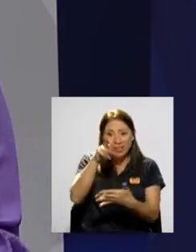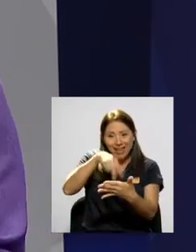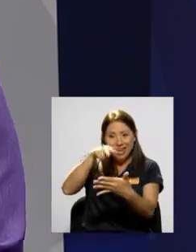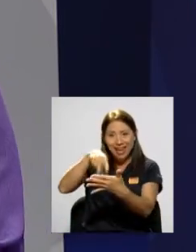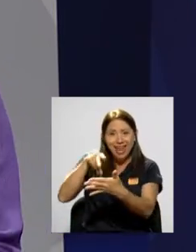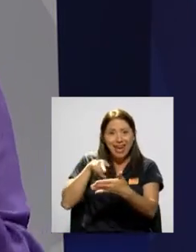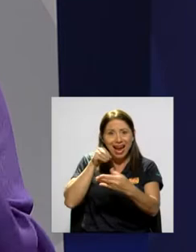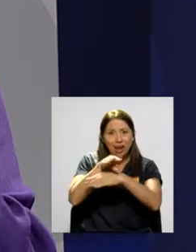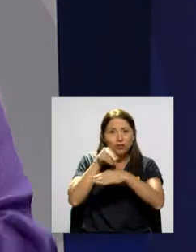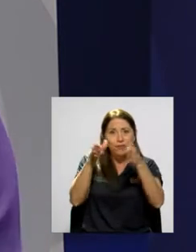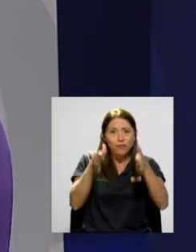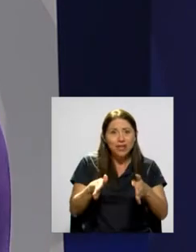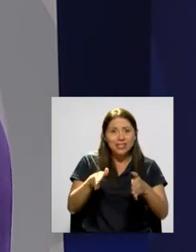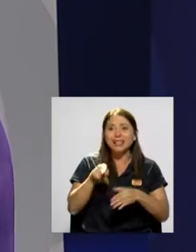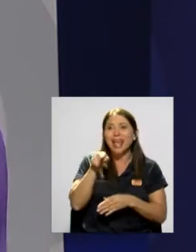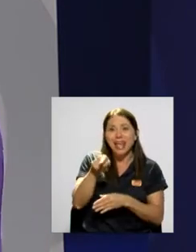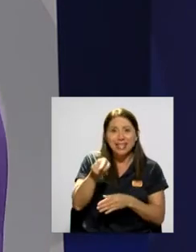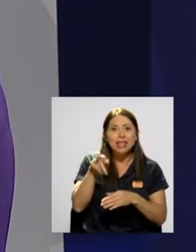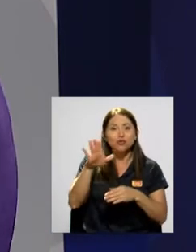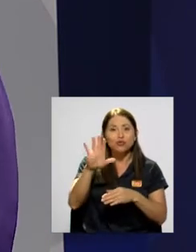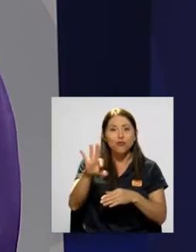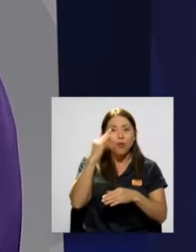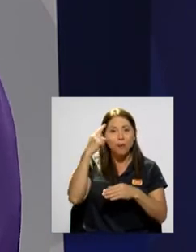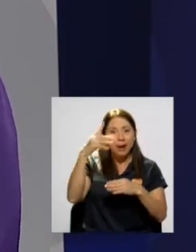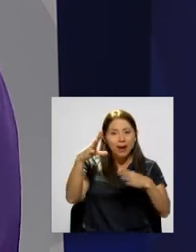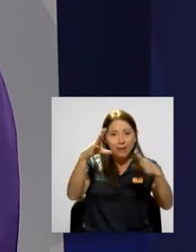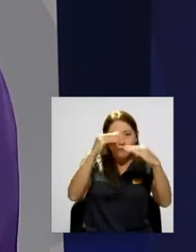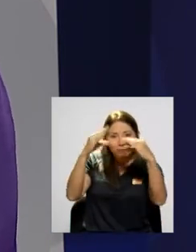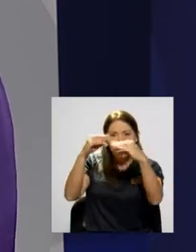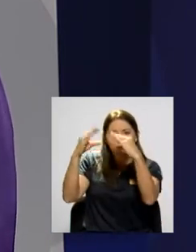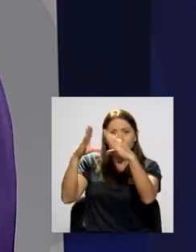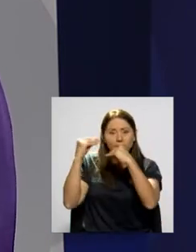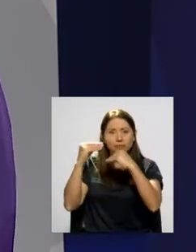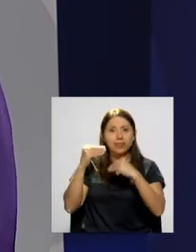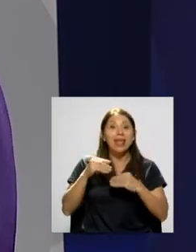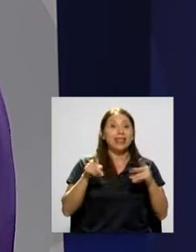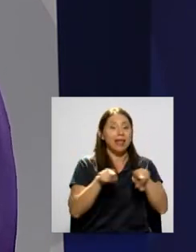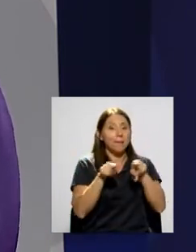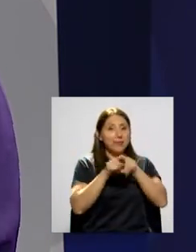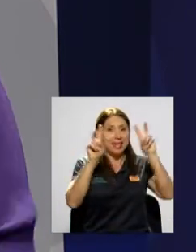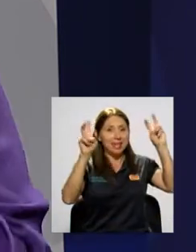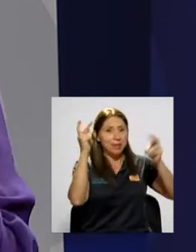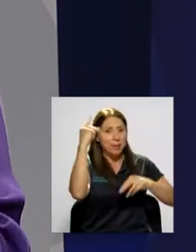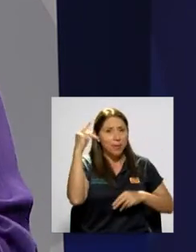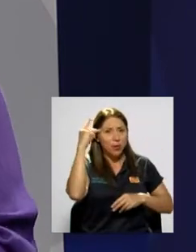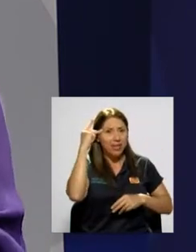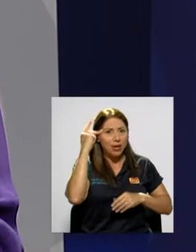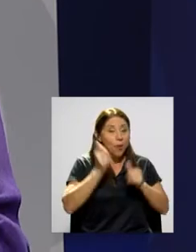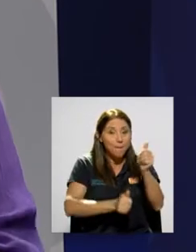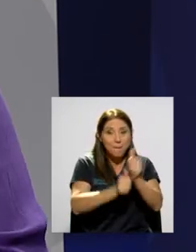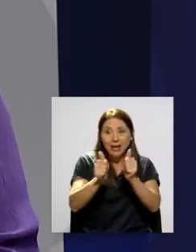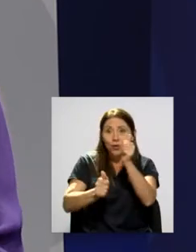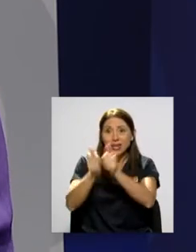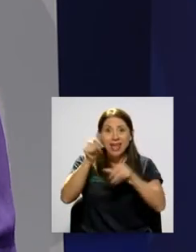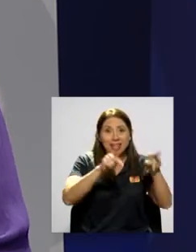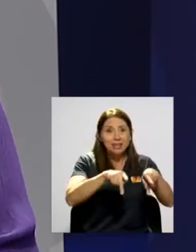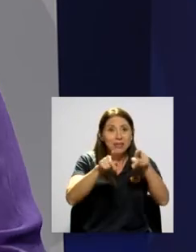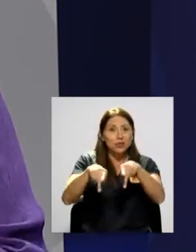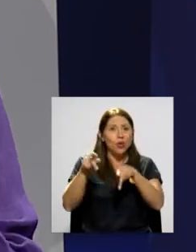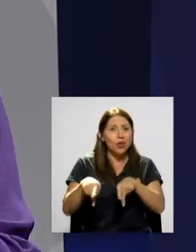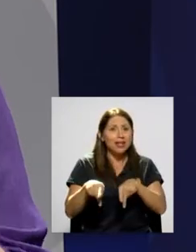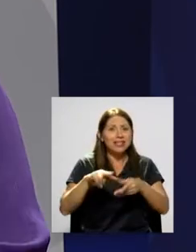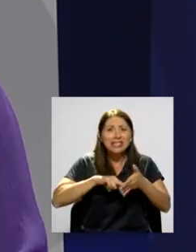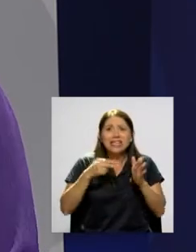Eso es lo que están viendo, porque en materia política tenemos también que tener presente que el grueso de la población no es que está siguiendo día y noche los